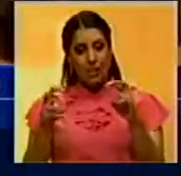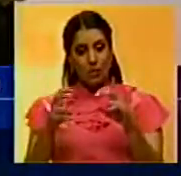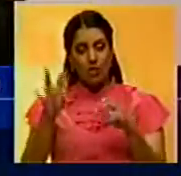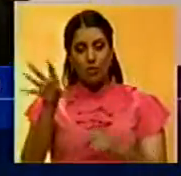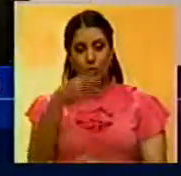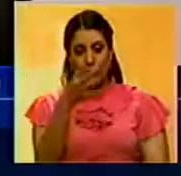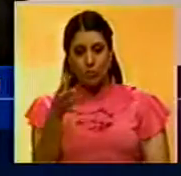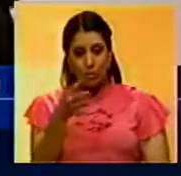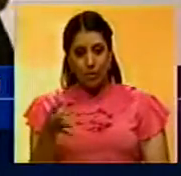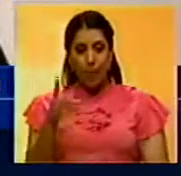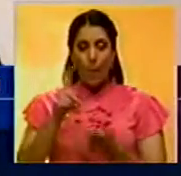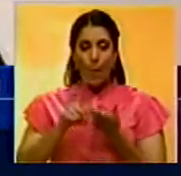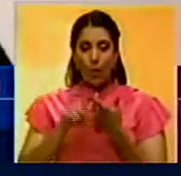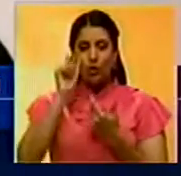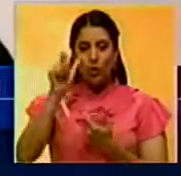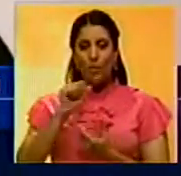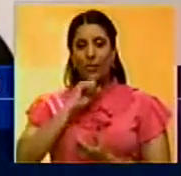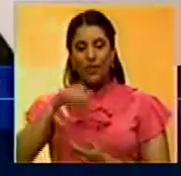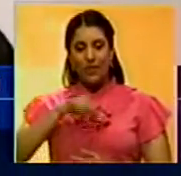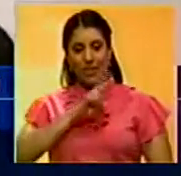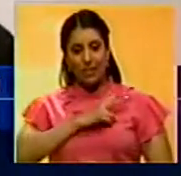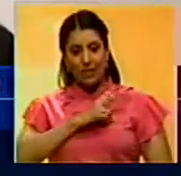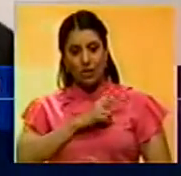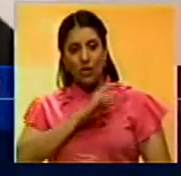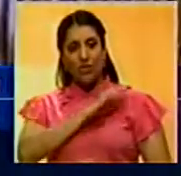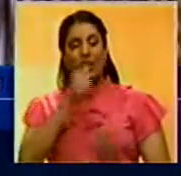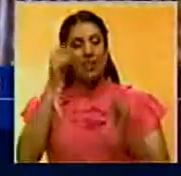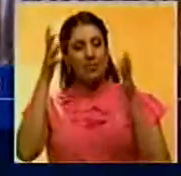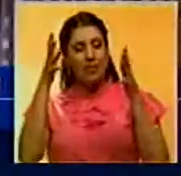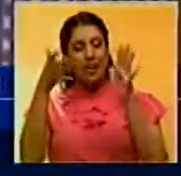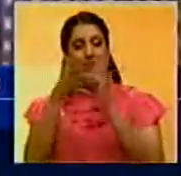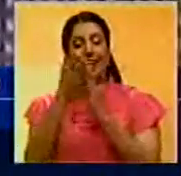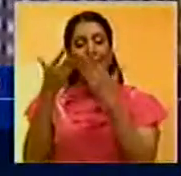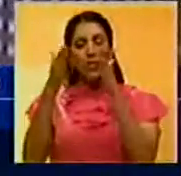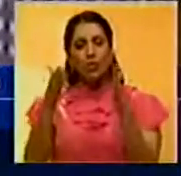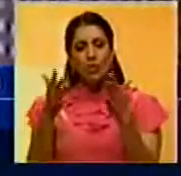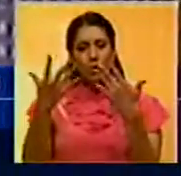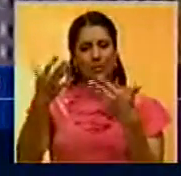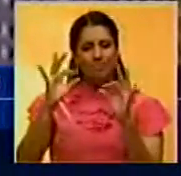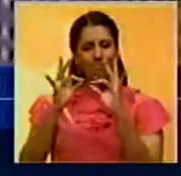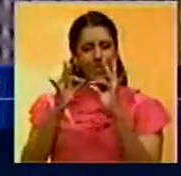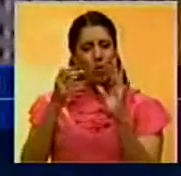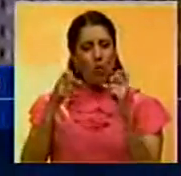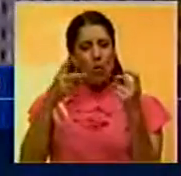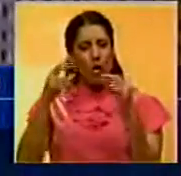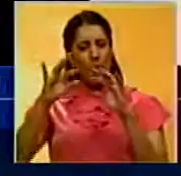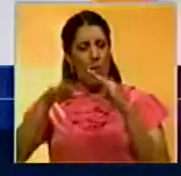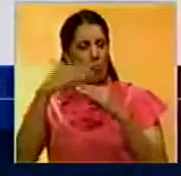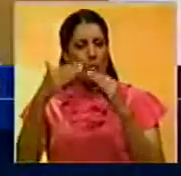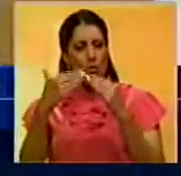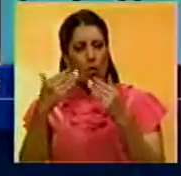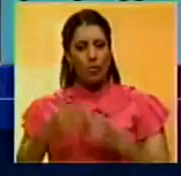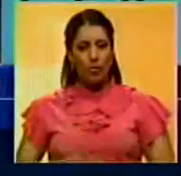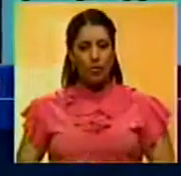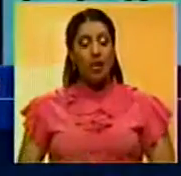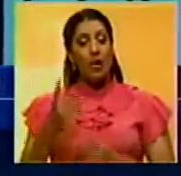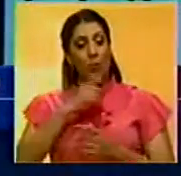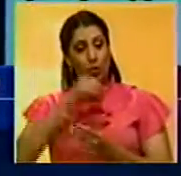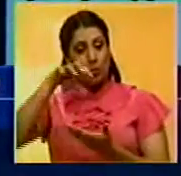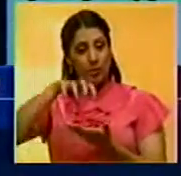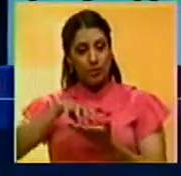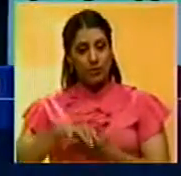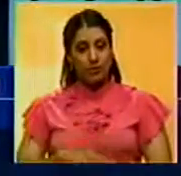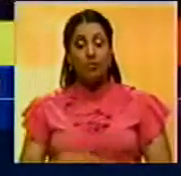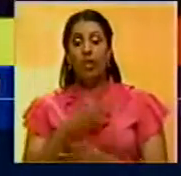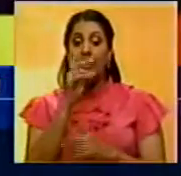Fels de Cisneros para el arte latinoamericano, que dedicará su acción al estudio e interpretación del arte moderno contemporáneo de la región.